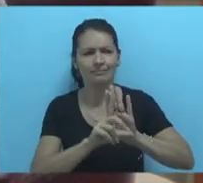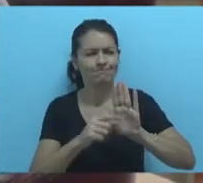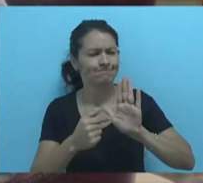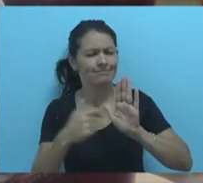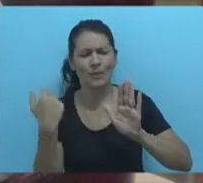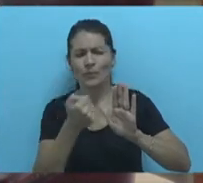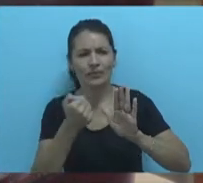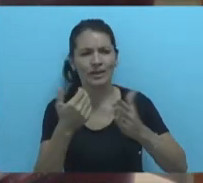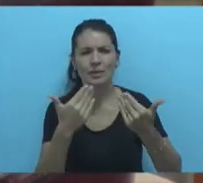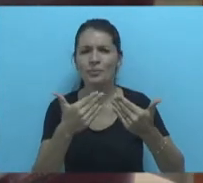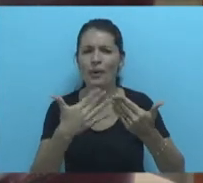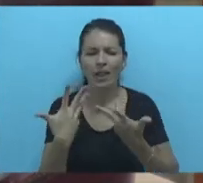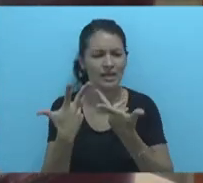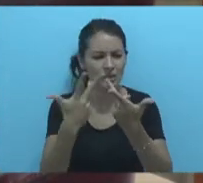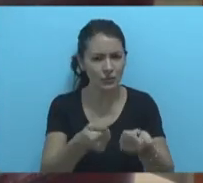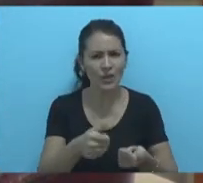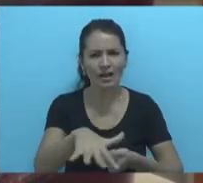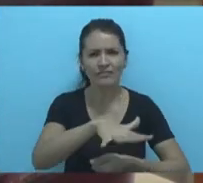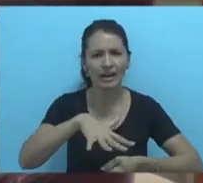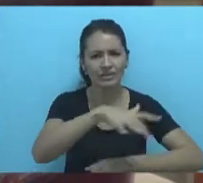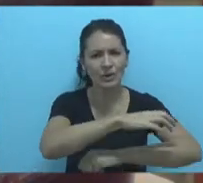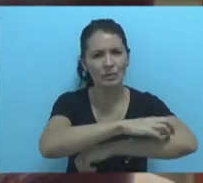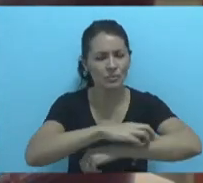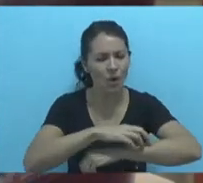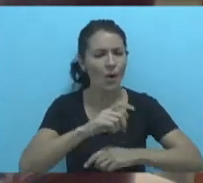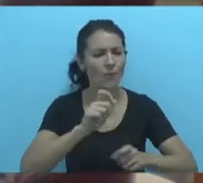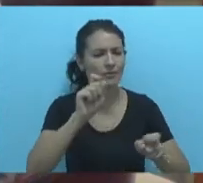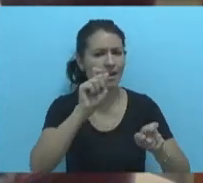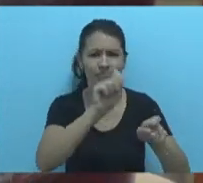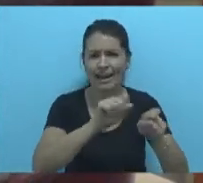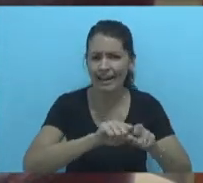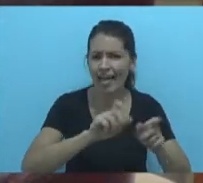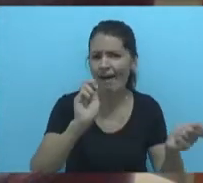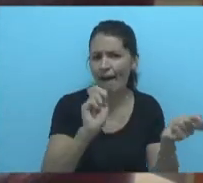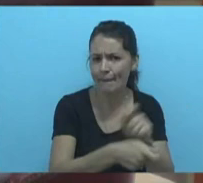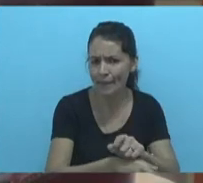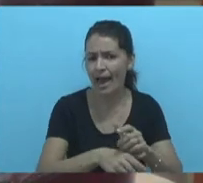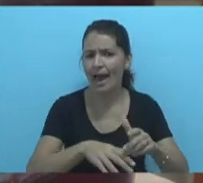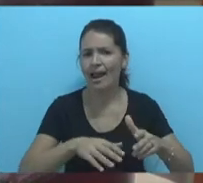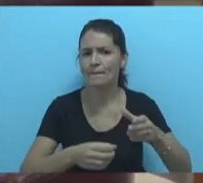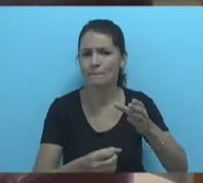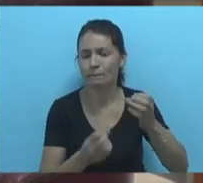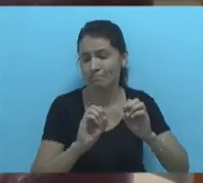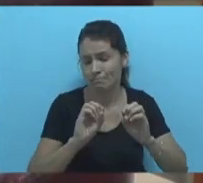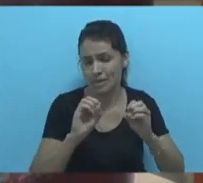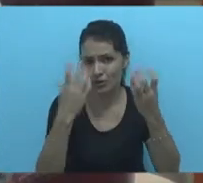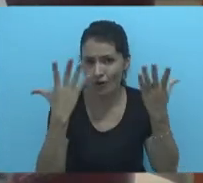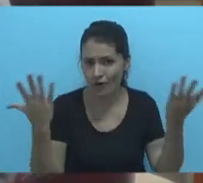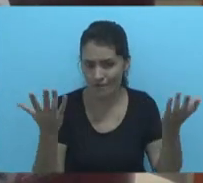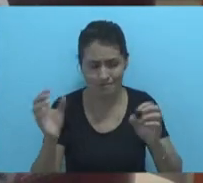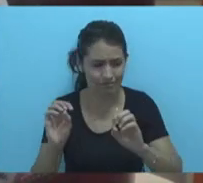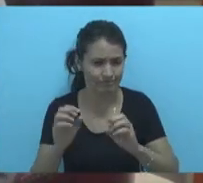nuestra ciudad en el proceso de urbanización, pero también tenía, como recordaba la compañera, en la lucha de muchas familias y organizaciones sociales